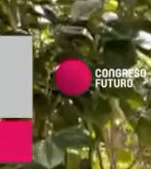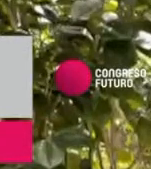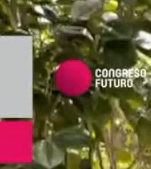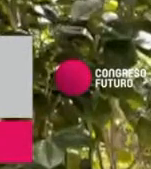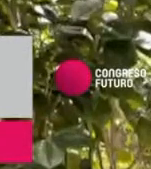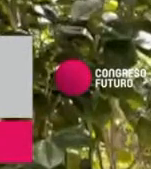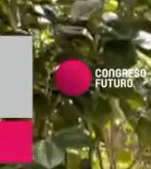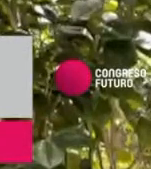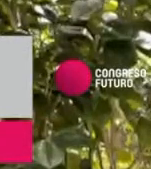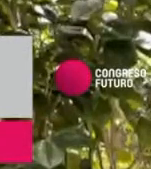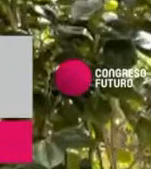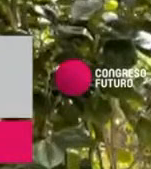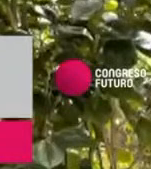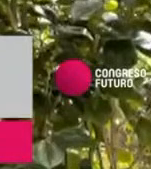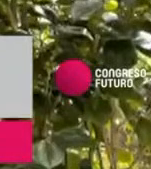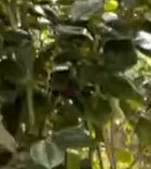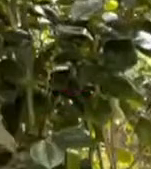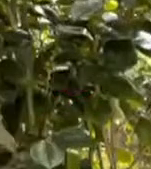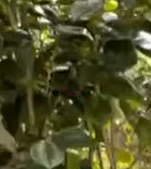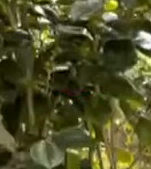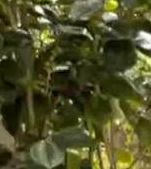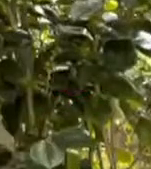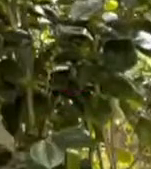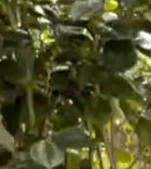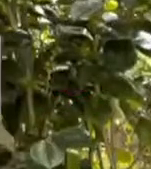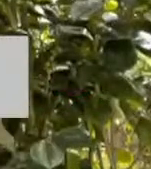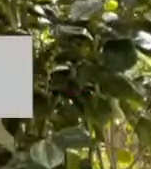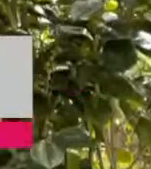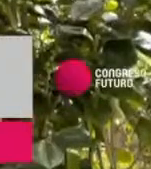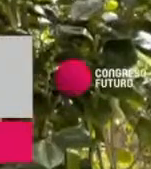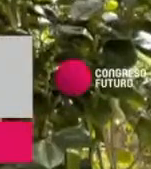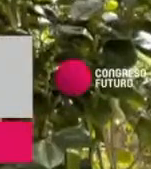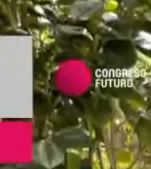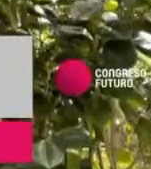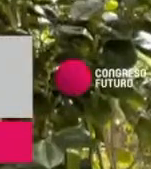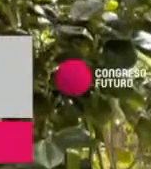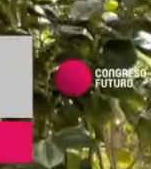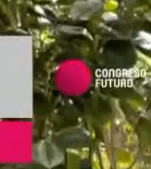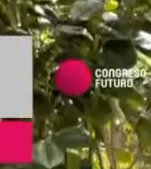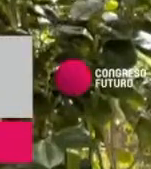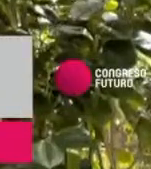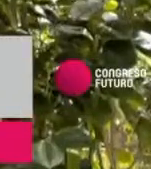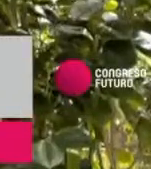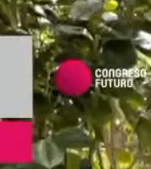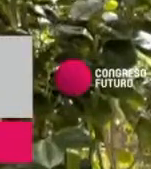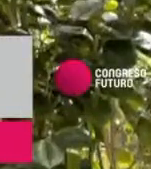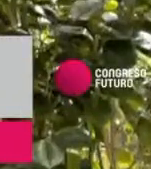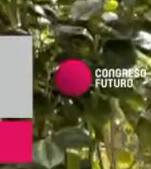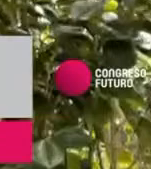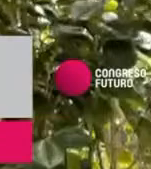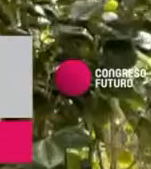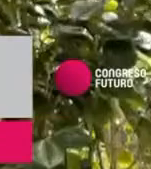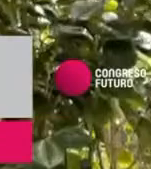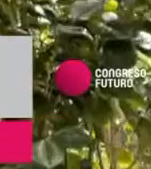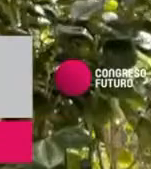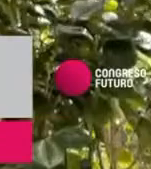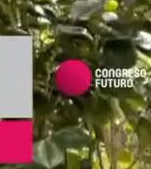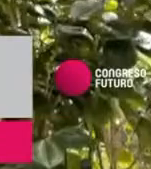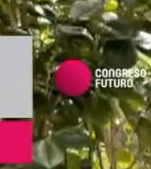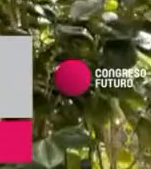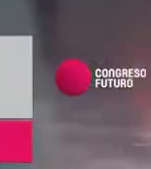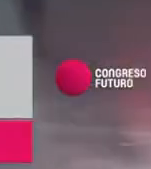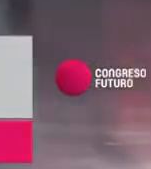No entendemos bien por qué ambos mundos han sido separados, pero lo importante de este proyecto, lo que busca, es inspirar y volver a encontrar los